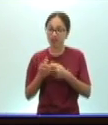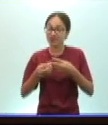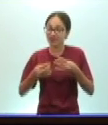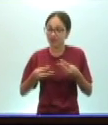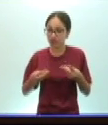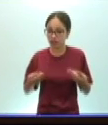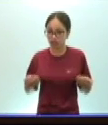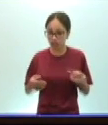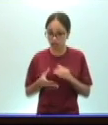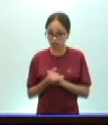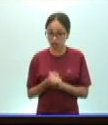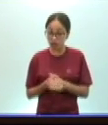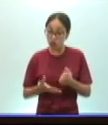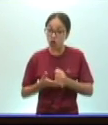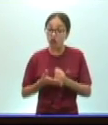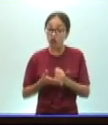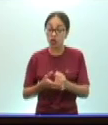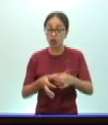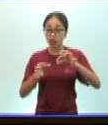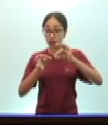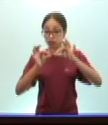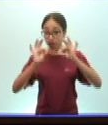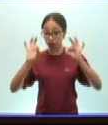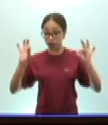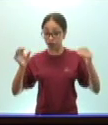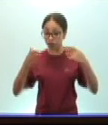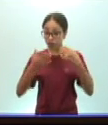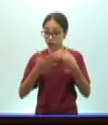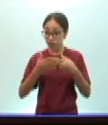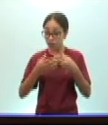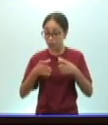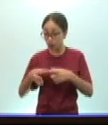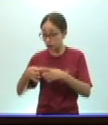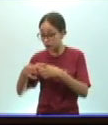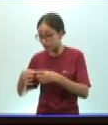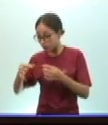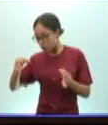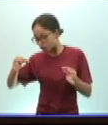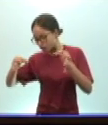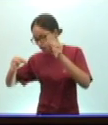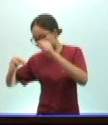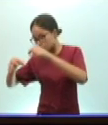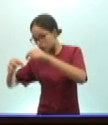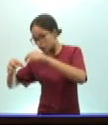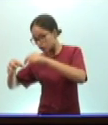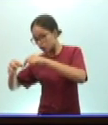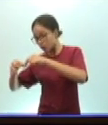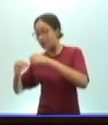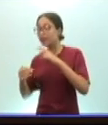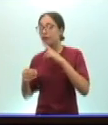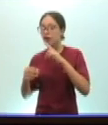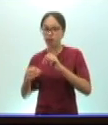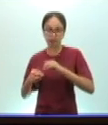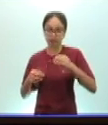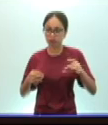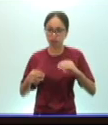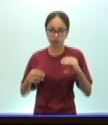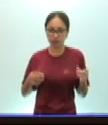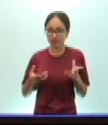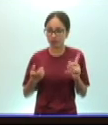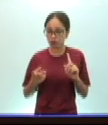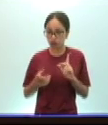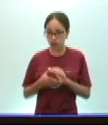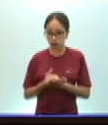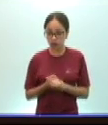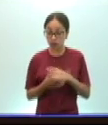con ayuda de un agitador de vidrio para evitar que el líquido se derrame. Y fíjense